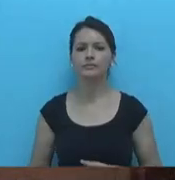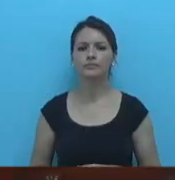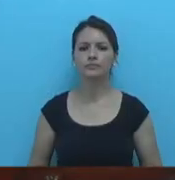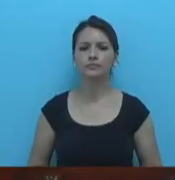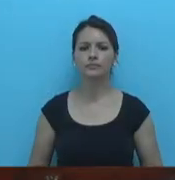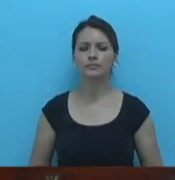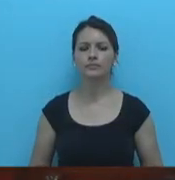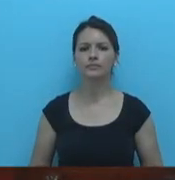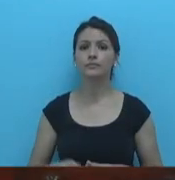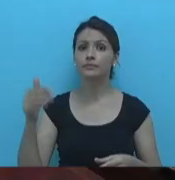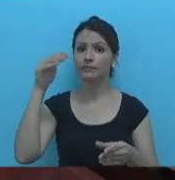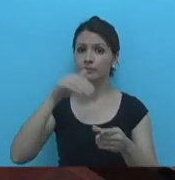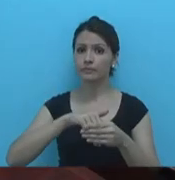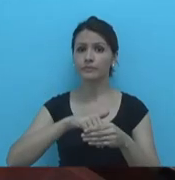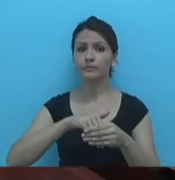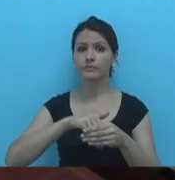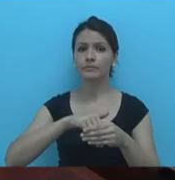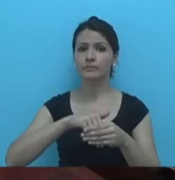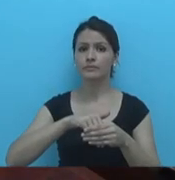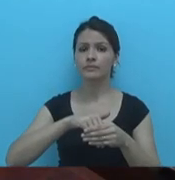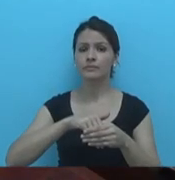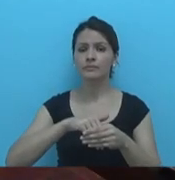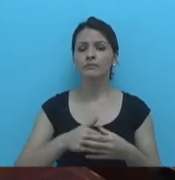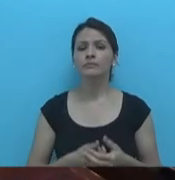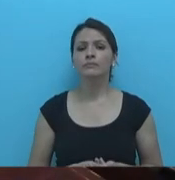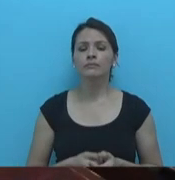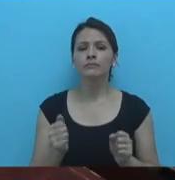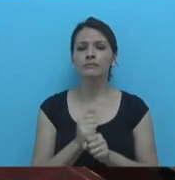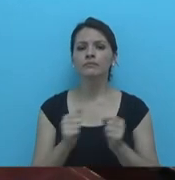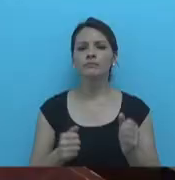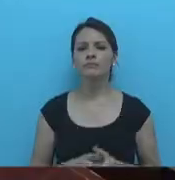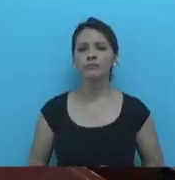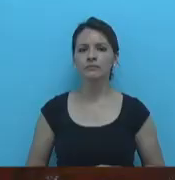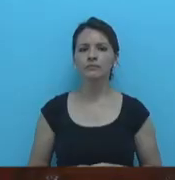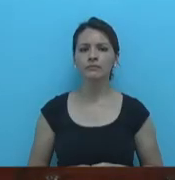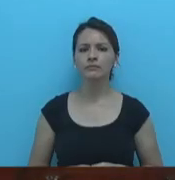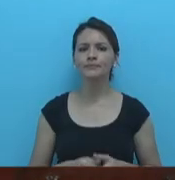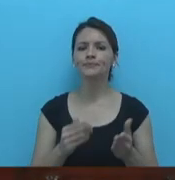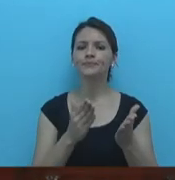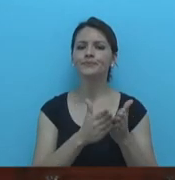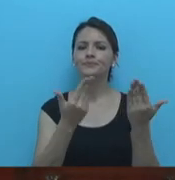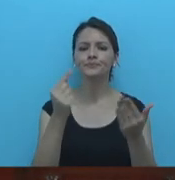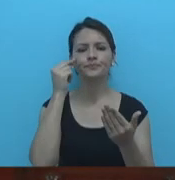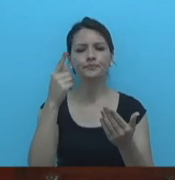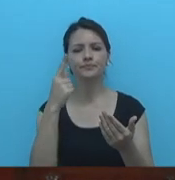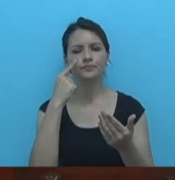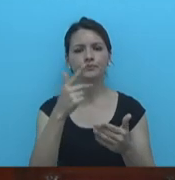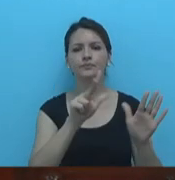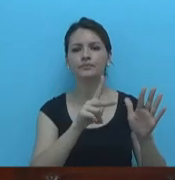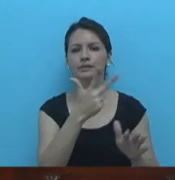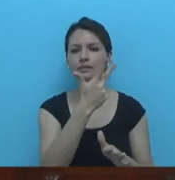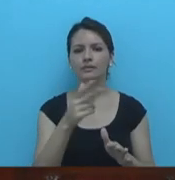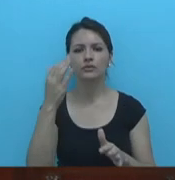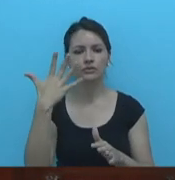constitucionales. Bien, a votación entonces, preferencia para una sesión y sesión conjunta, aprobado. Expediente